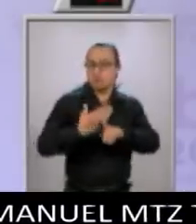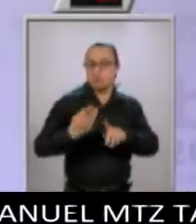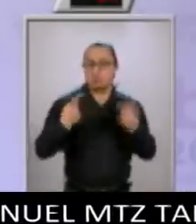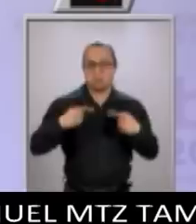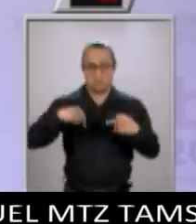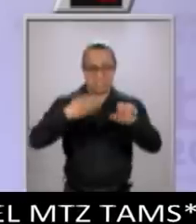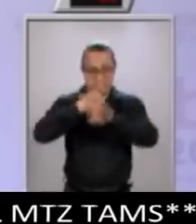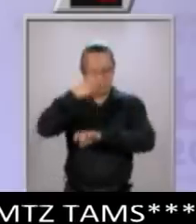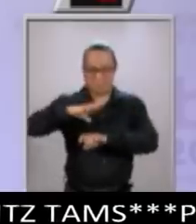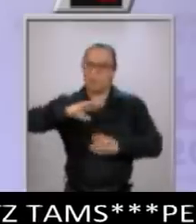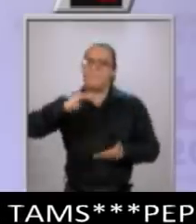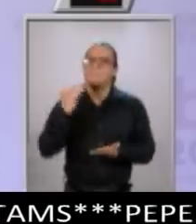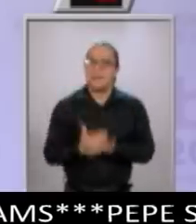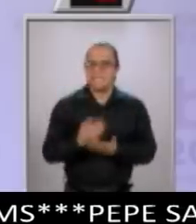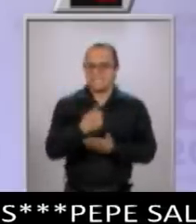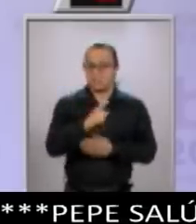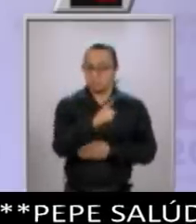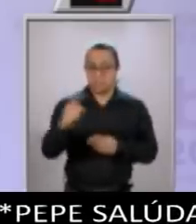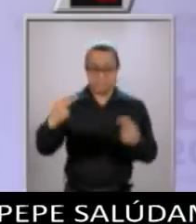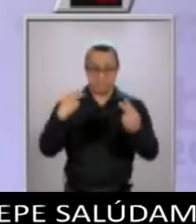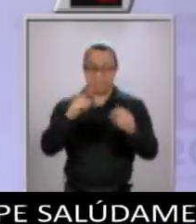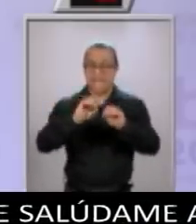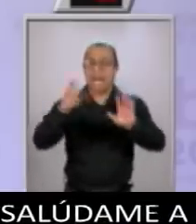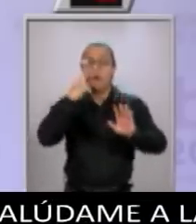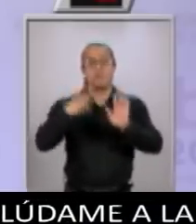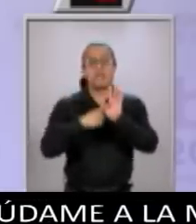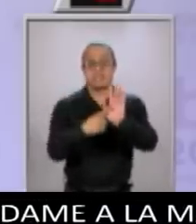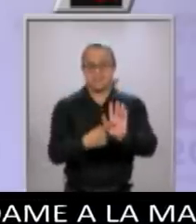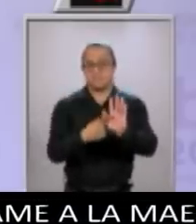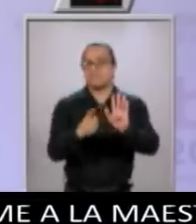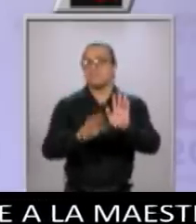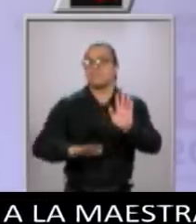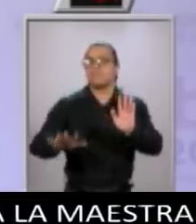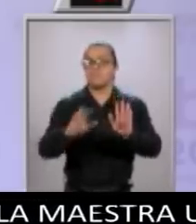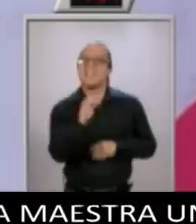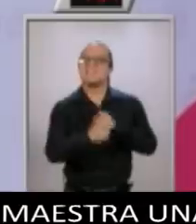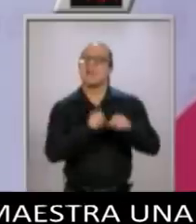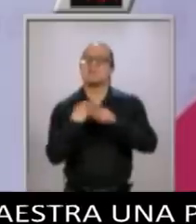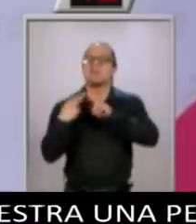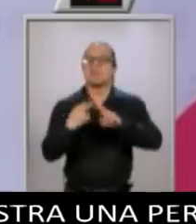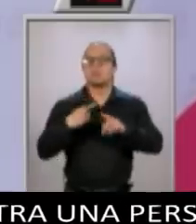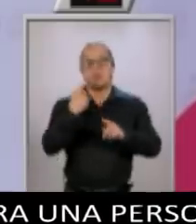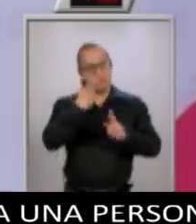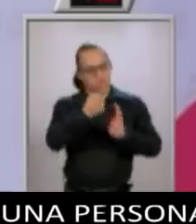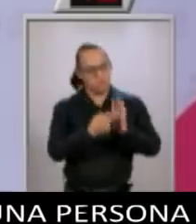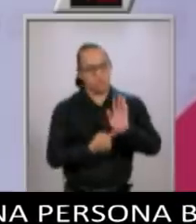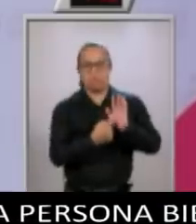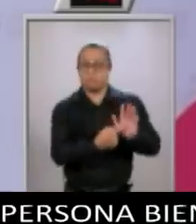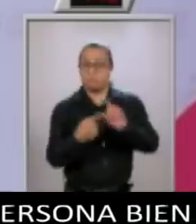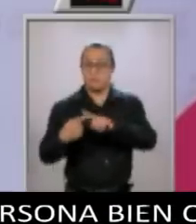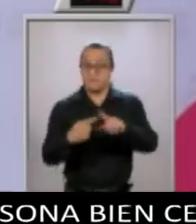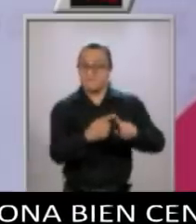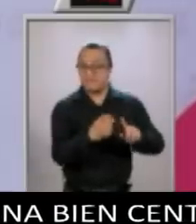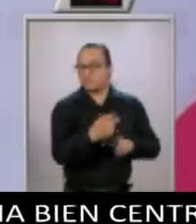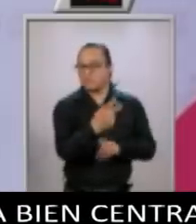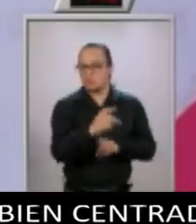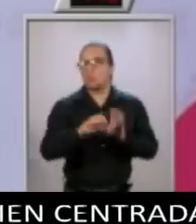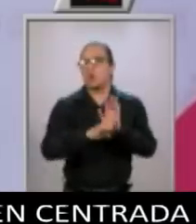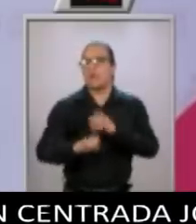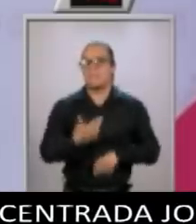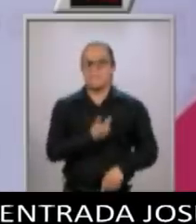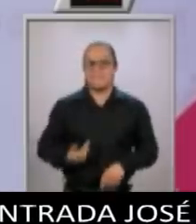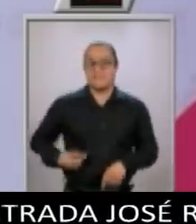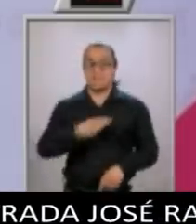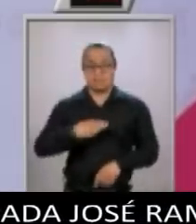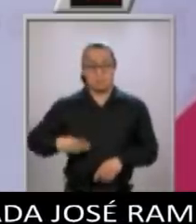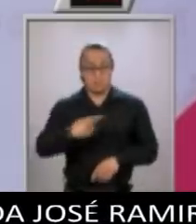al frente de la SEP, me parecía pues realmente llamativo. Tuve que rascarle y ahí es cuando encuentro que lo